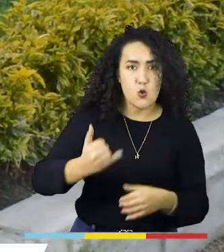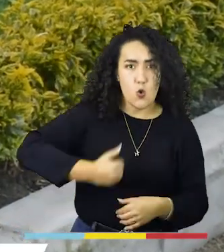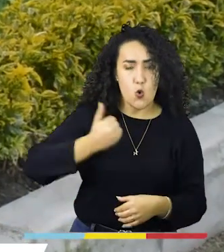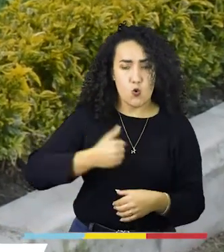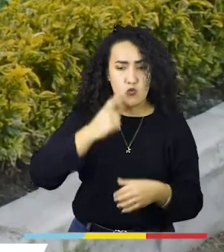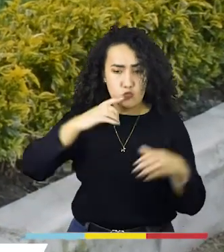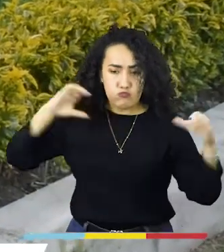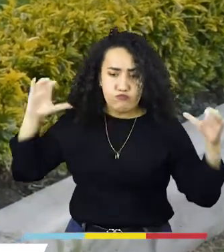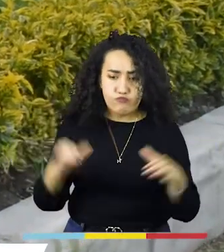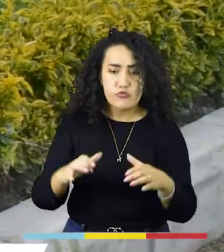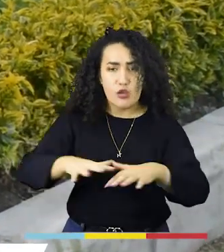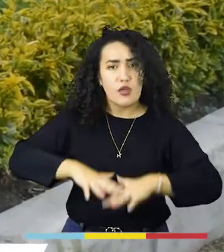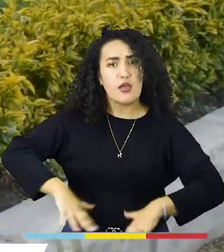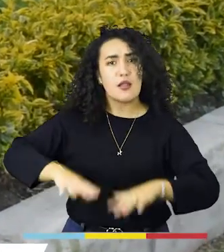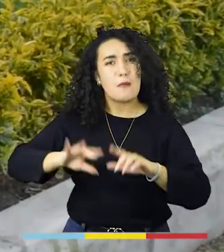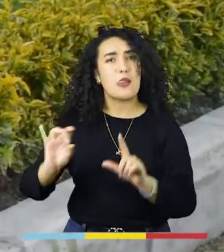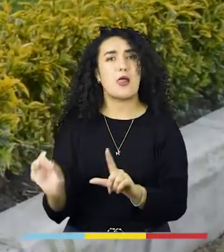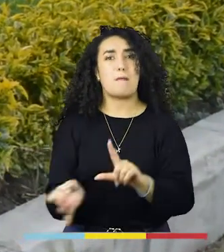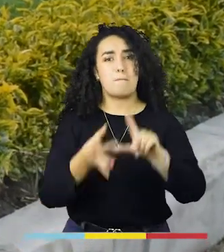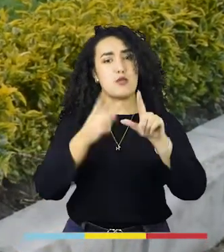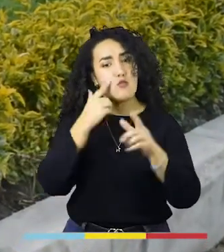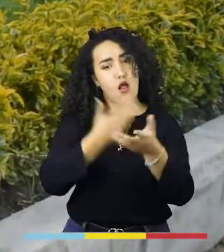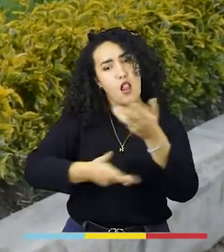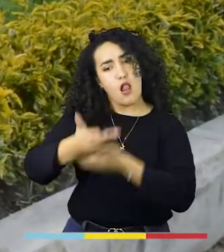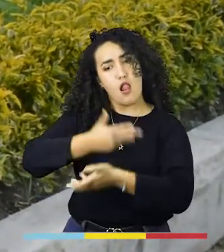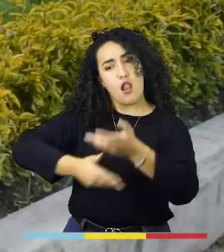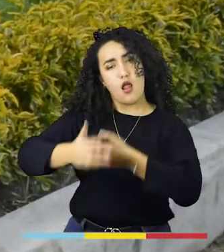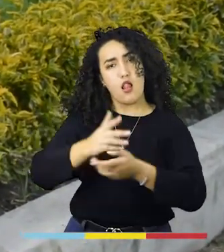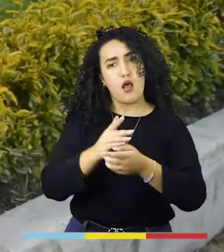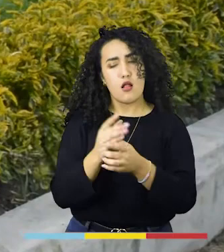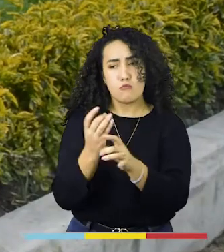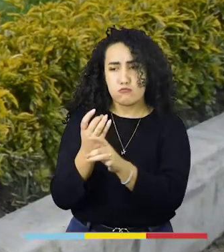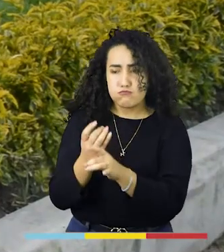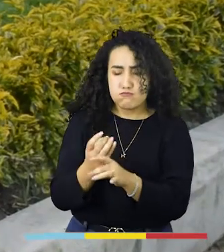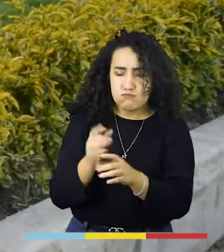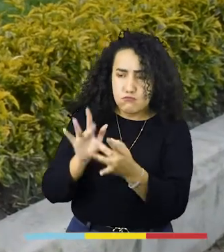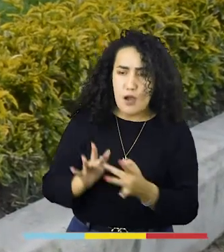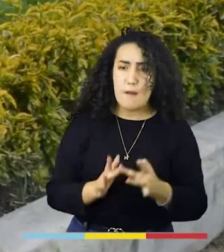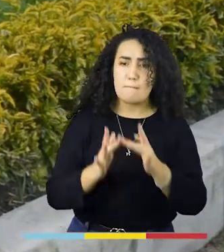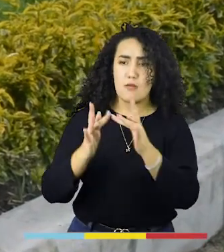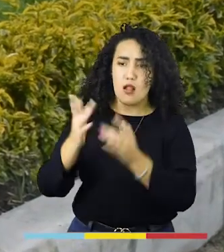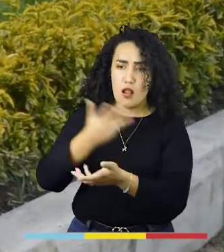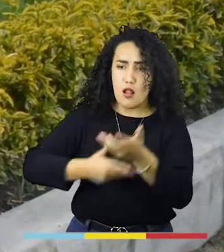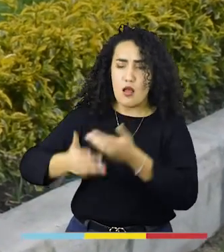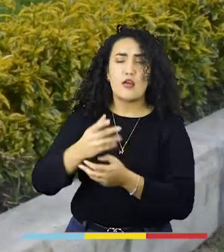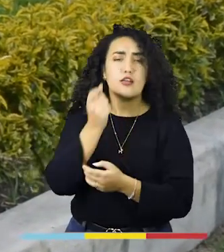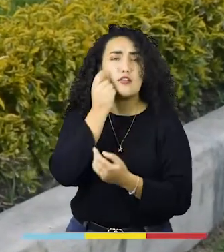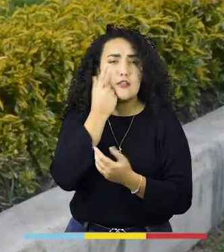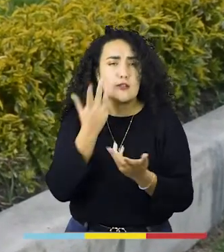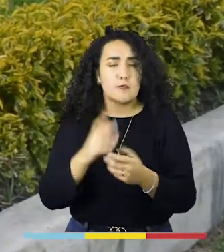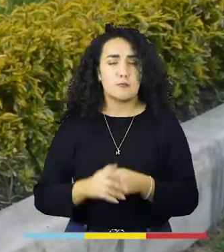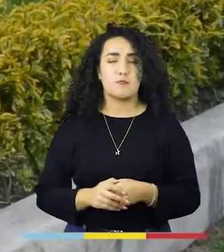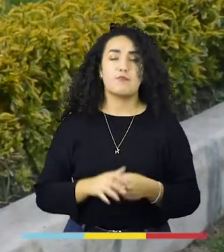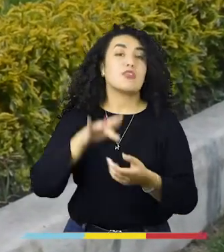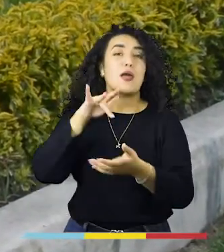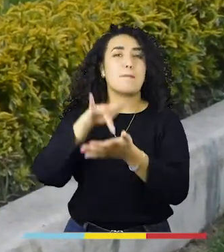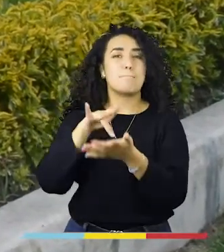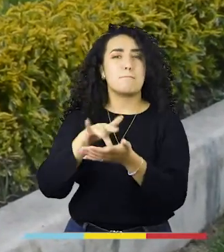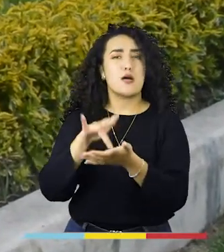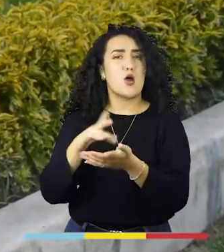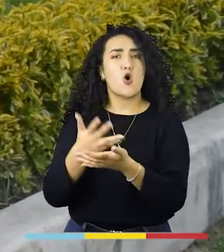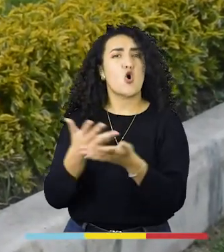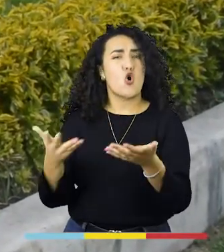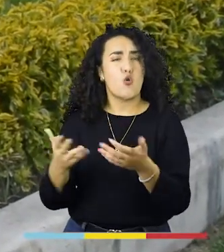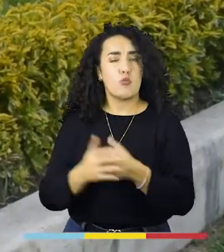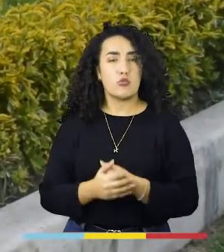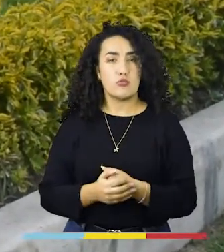Este consiste en reunir a las personas como niños, niñas, jóvenes y adolescentes en un espacio virtual de socialización y encuesta en la